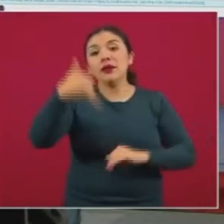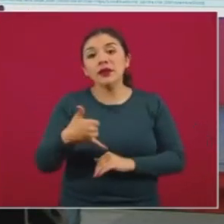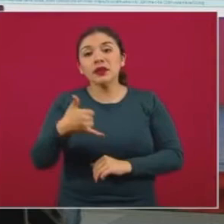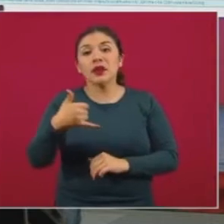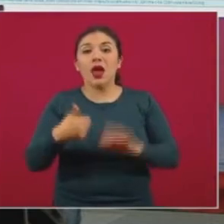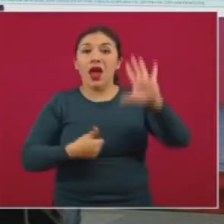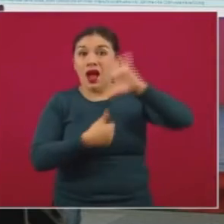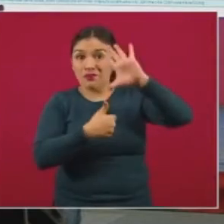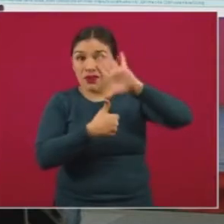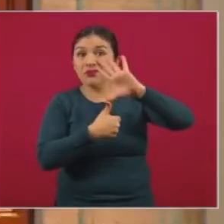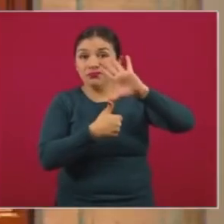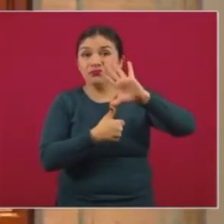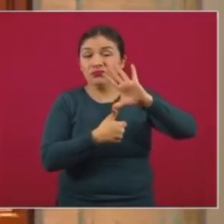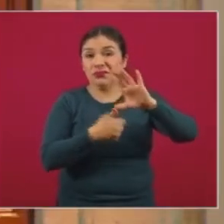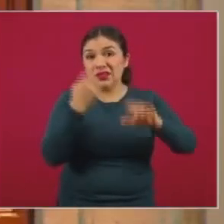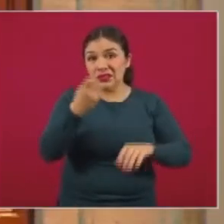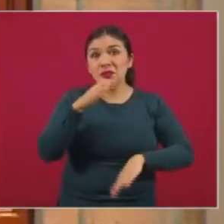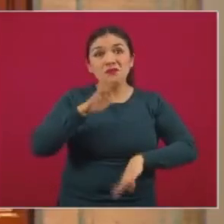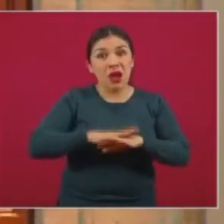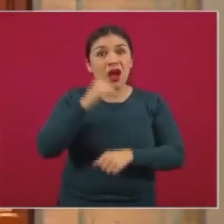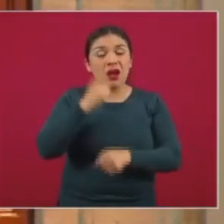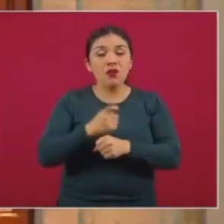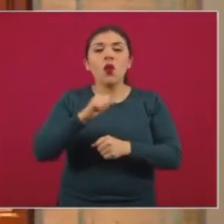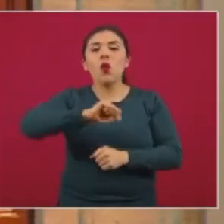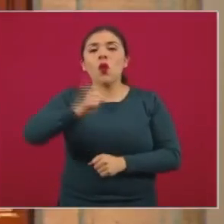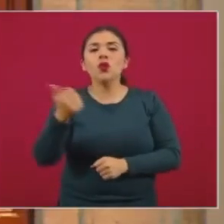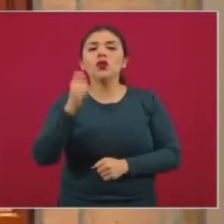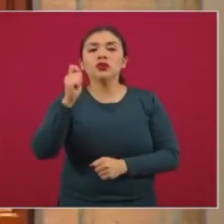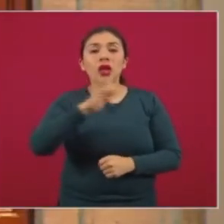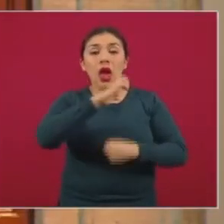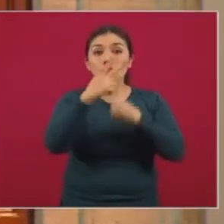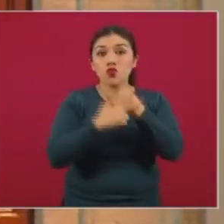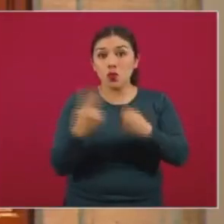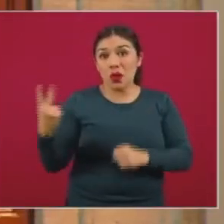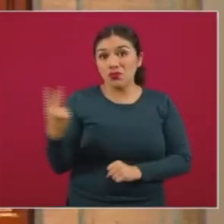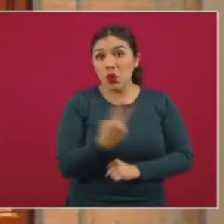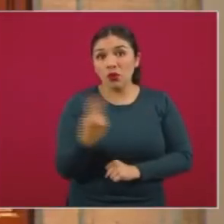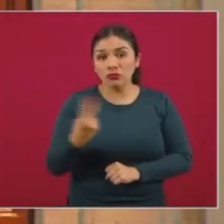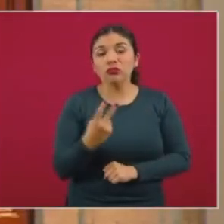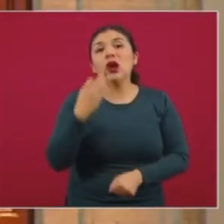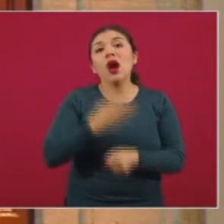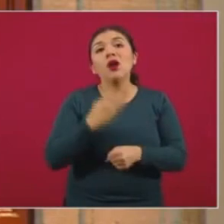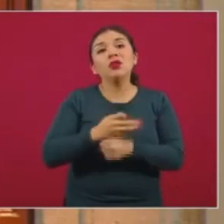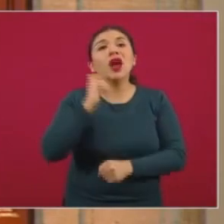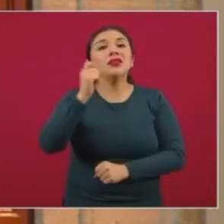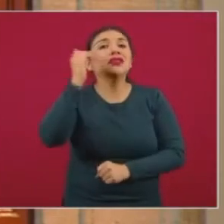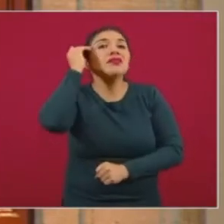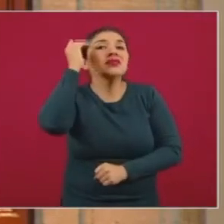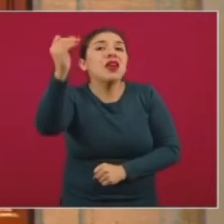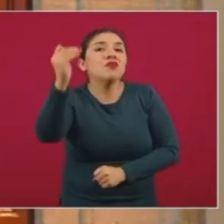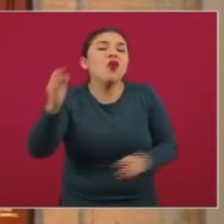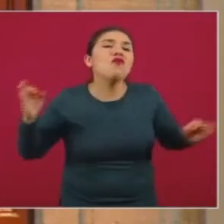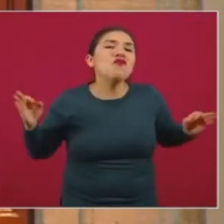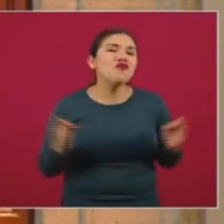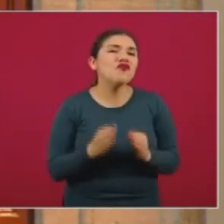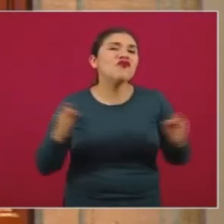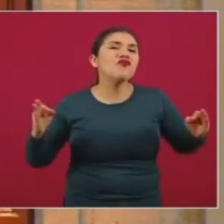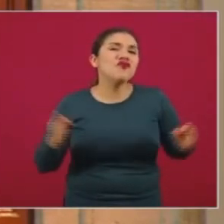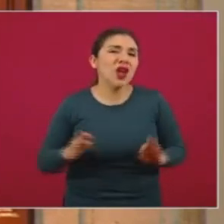está contribuyendo con estos casos, y la región europea, pues bueno, estamos cursando y entrando a la